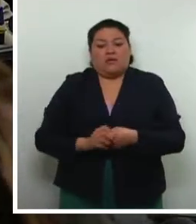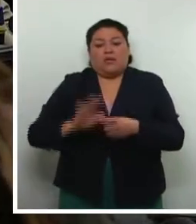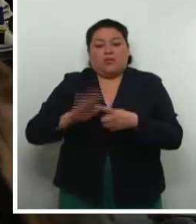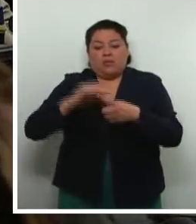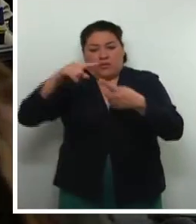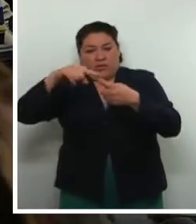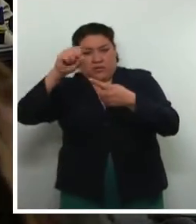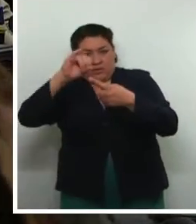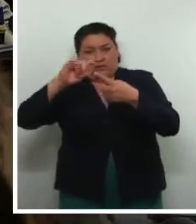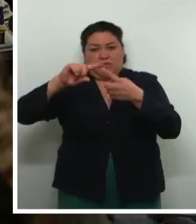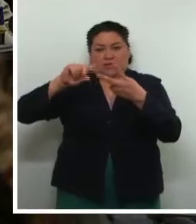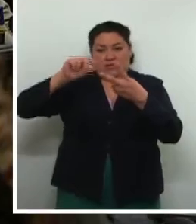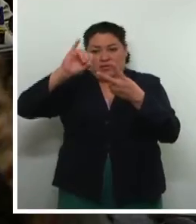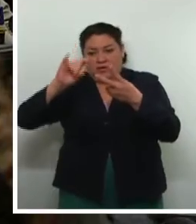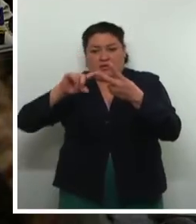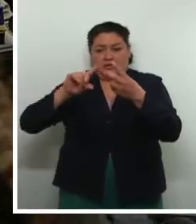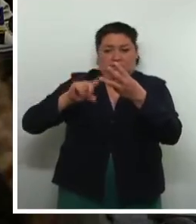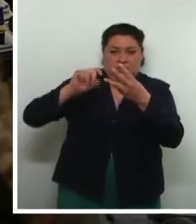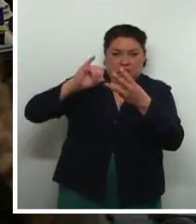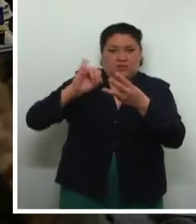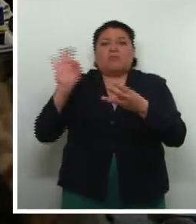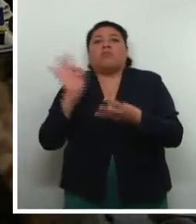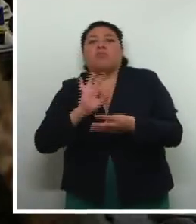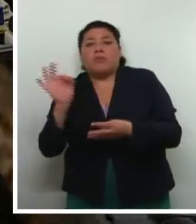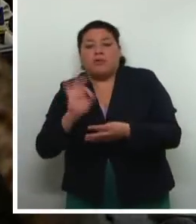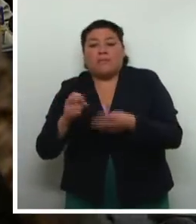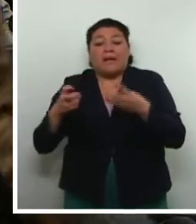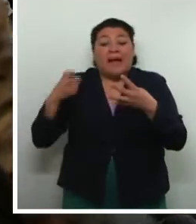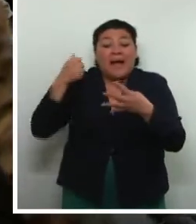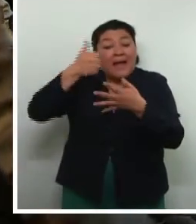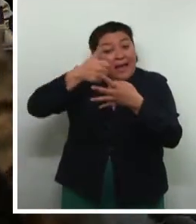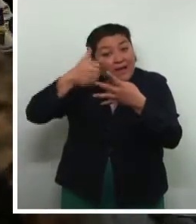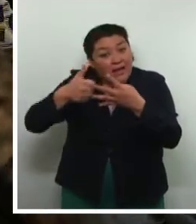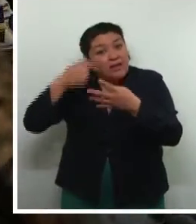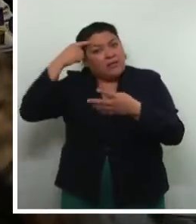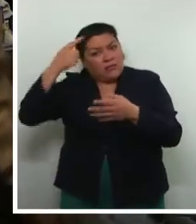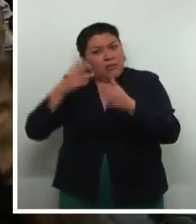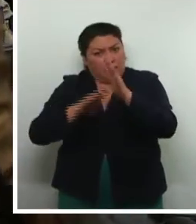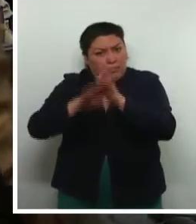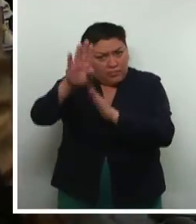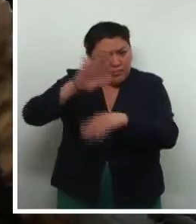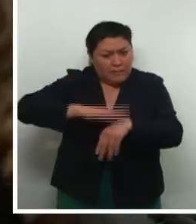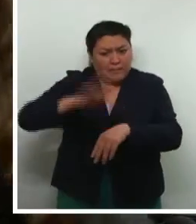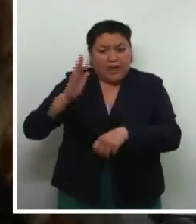afectar aquello que tiene mayor nivel de consenso. Es en el ánimo de avanzar. Yo creo que nos